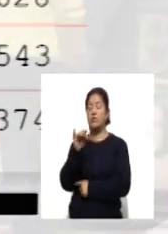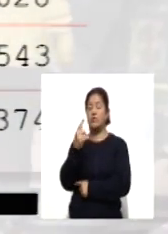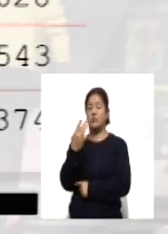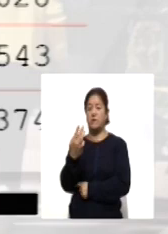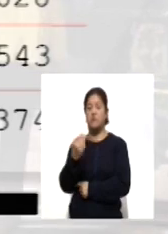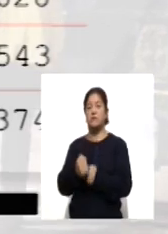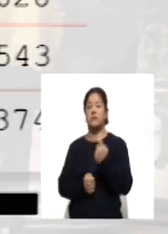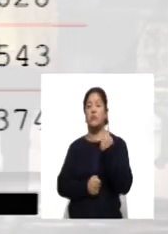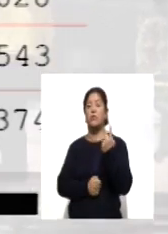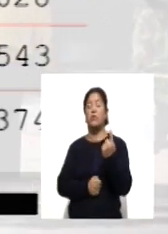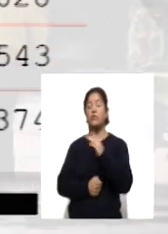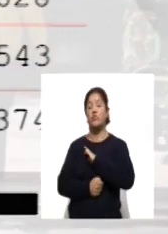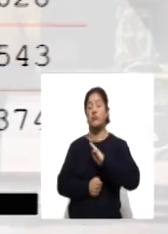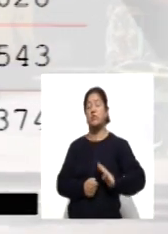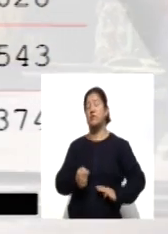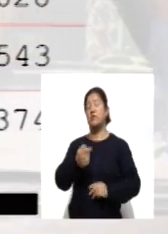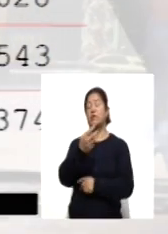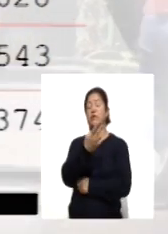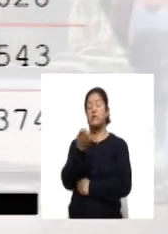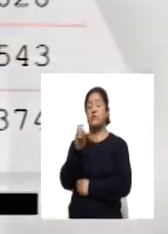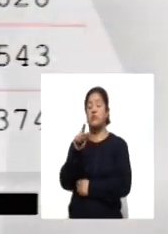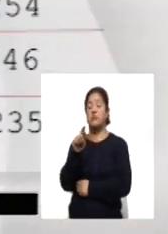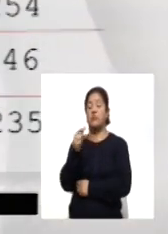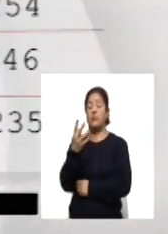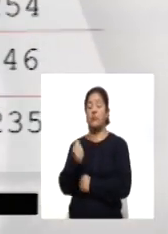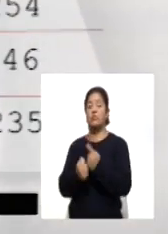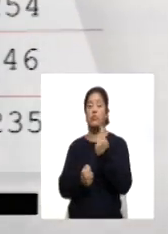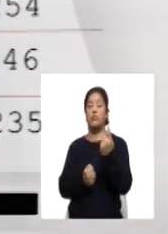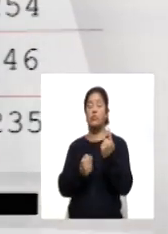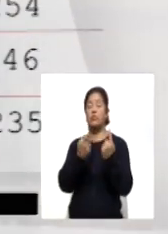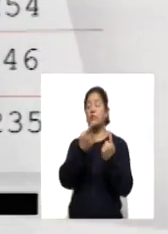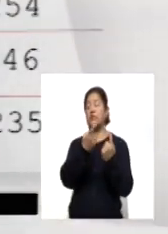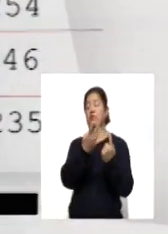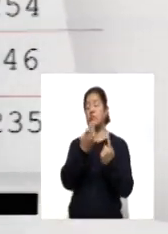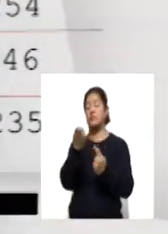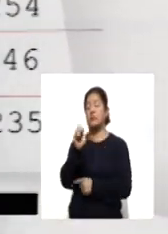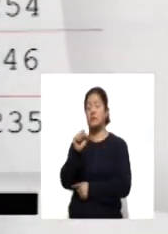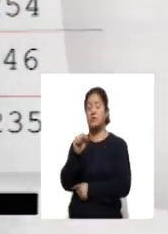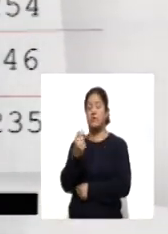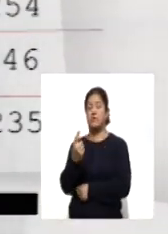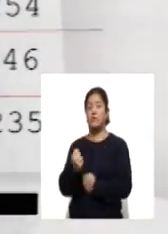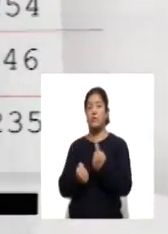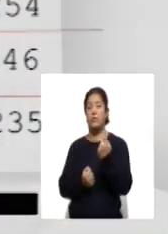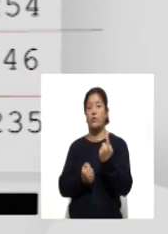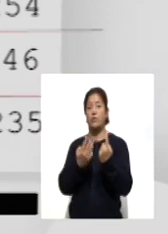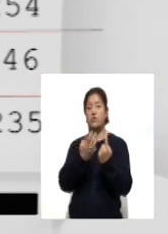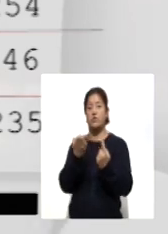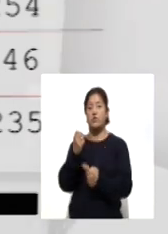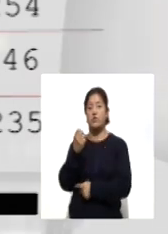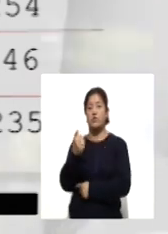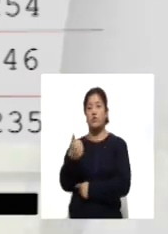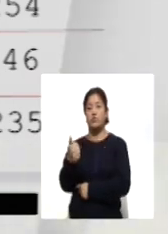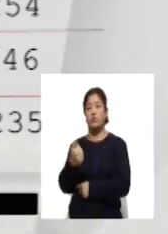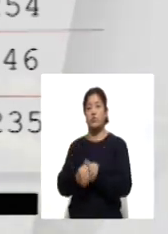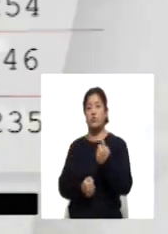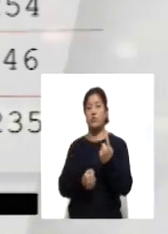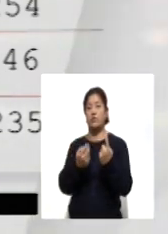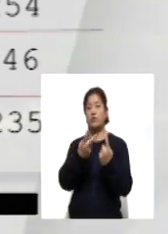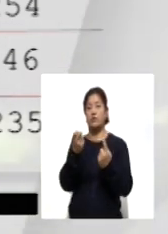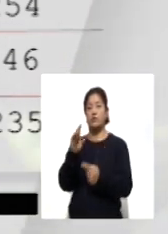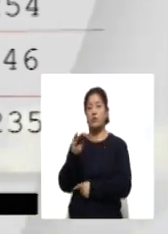543, Yauquemecan 374, Contla 361, San Pablo del Monte 311,